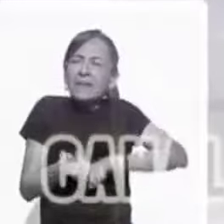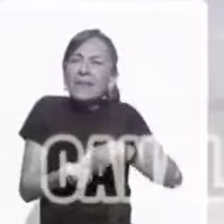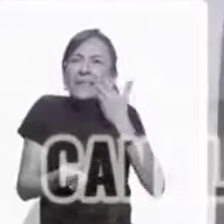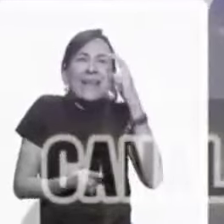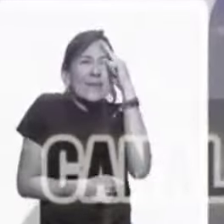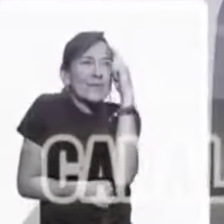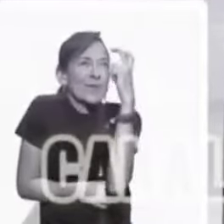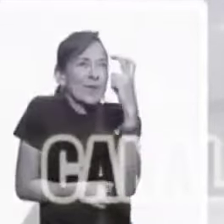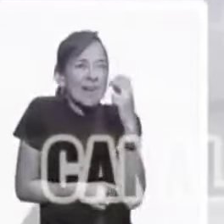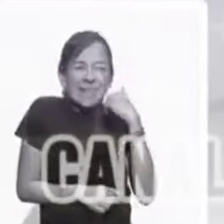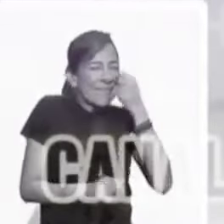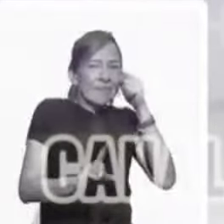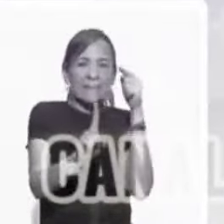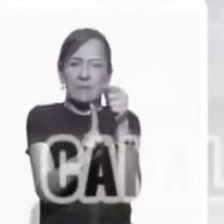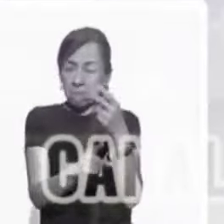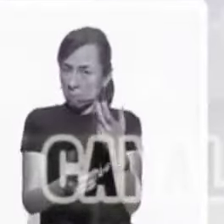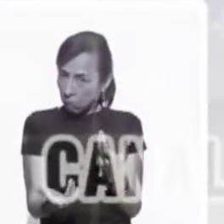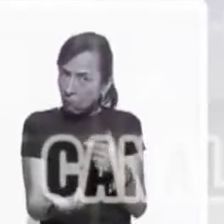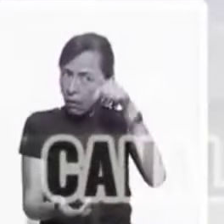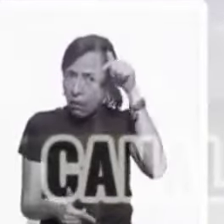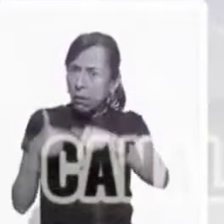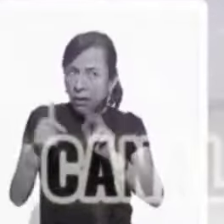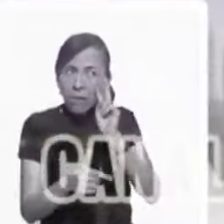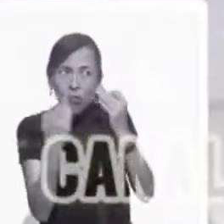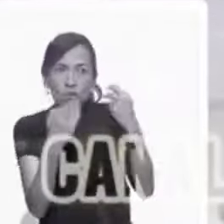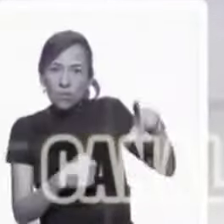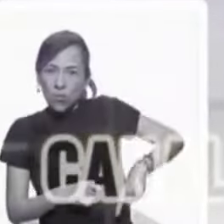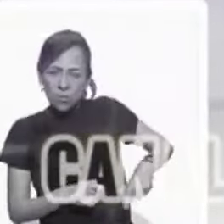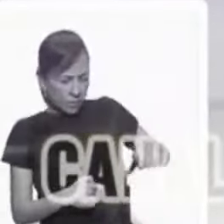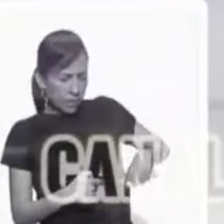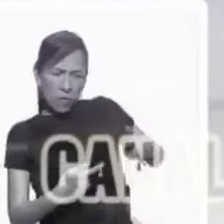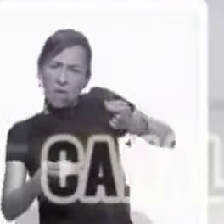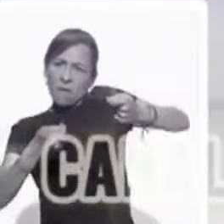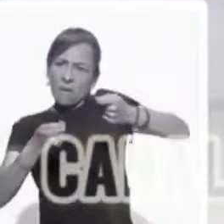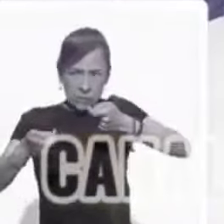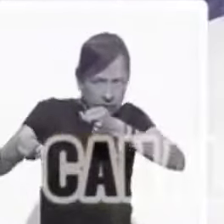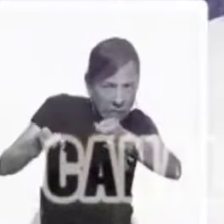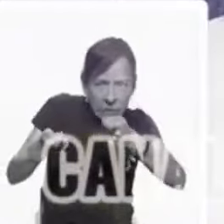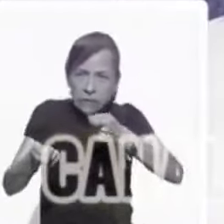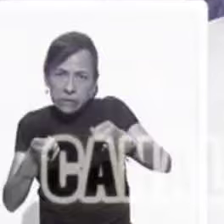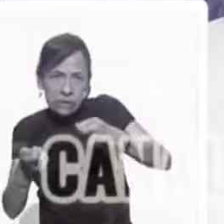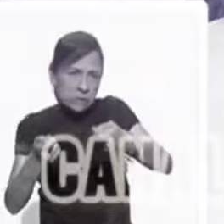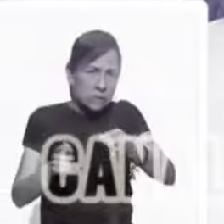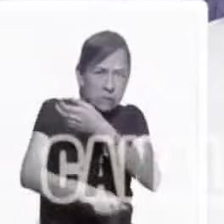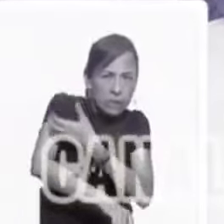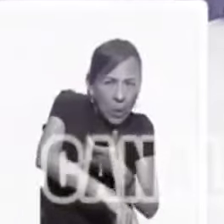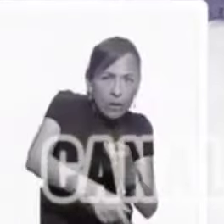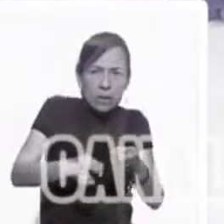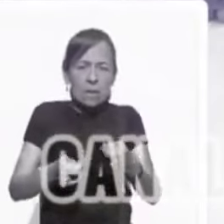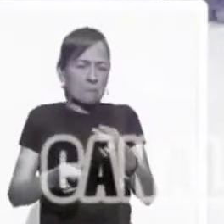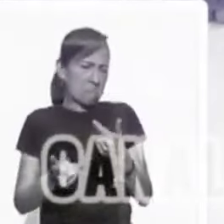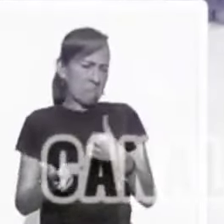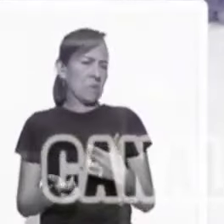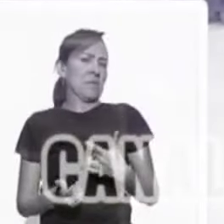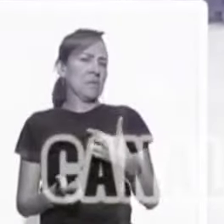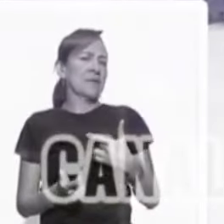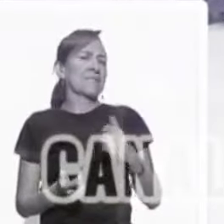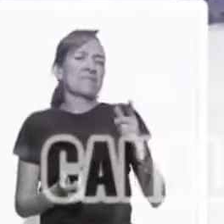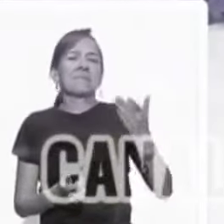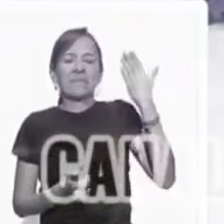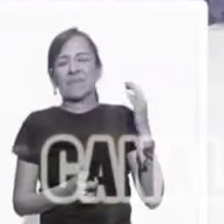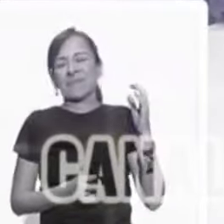Y eso se refleja también en su gobierno gobernar es gestionar Por supuesto que sí y y y yo creo que tanto el gobierno del presidente Andrés Manuel